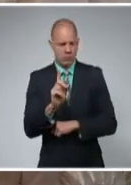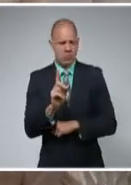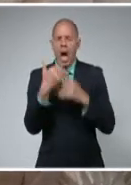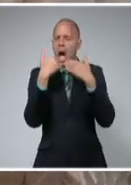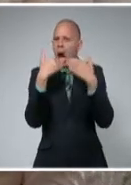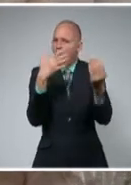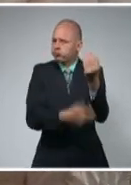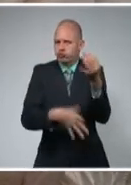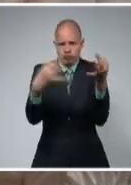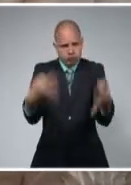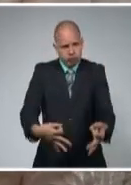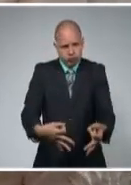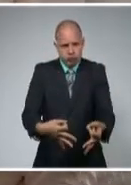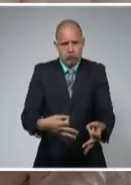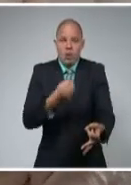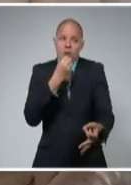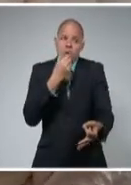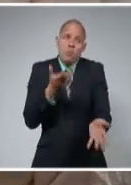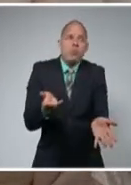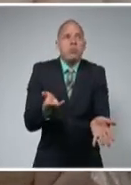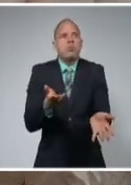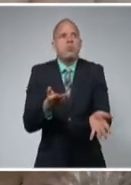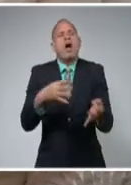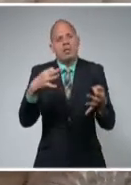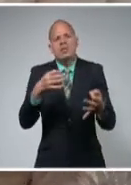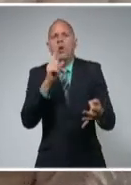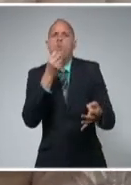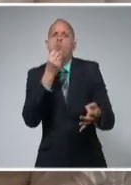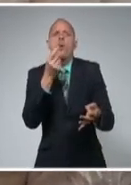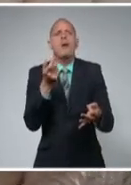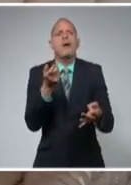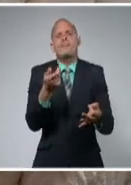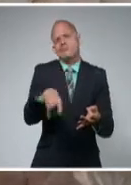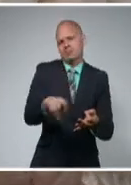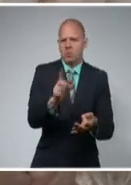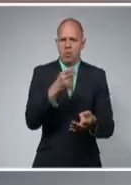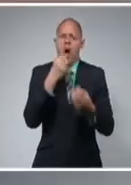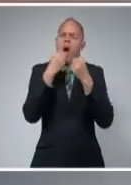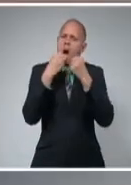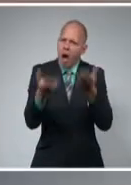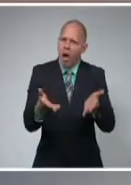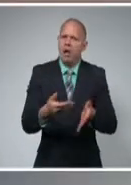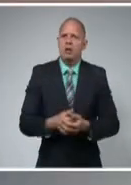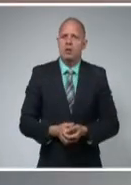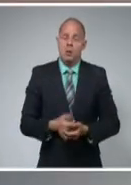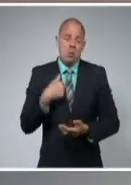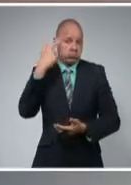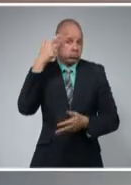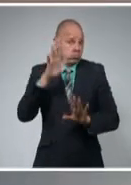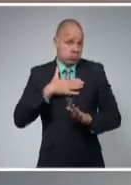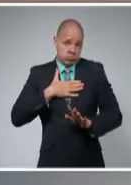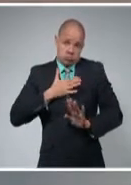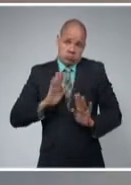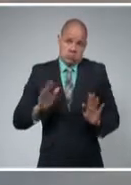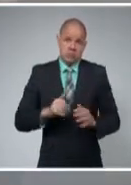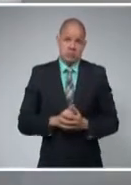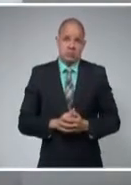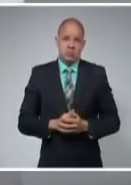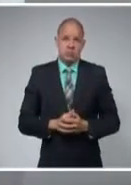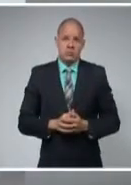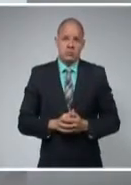siempre pura. O por lo menos lo más pura, porque la verdad también es relativa. Así es como yo lo consigo. Los asuntos de mayor interés para